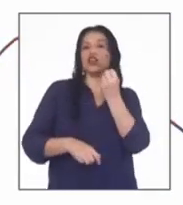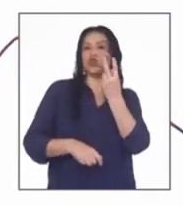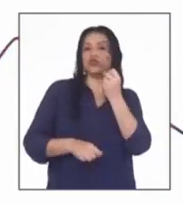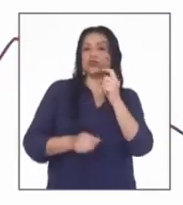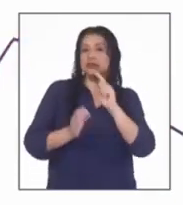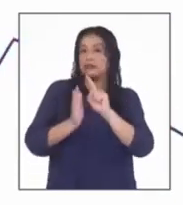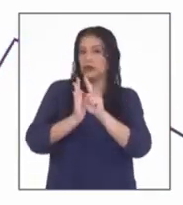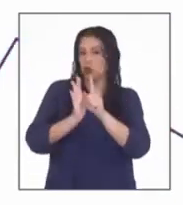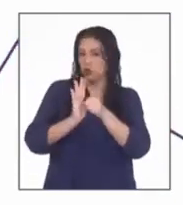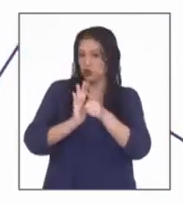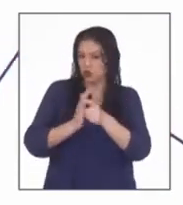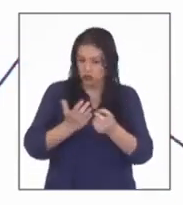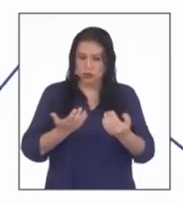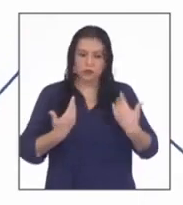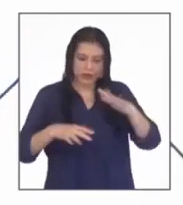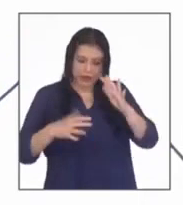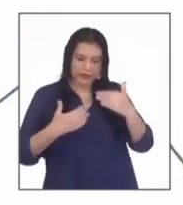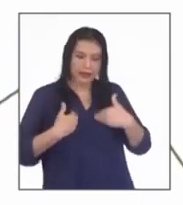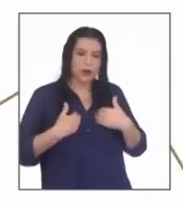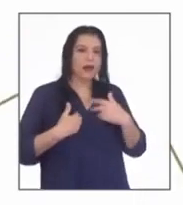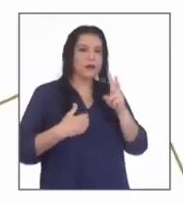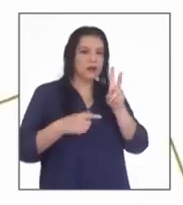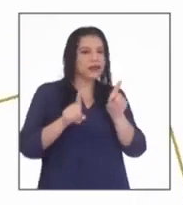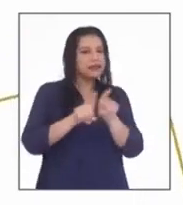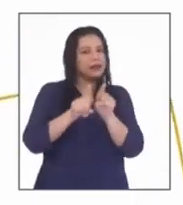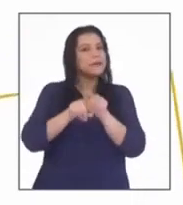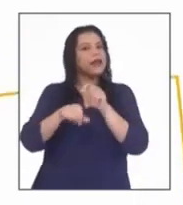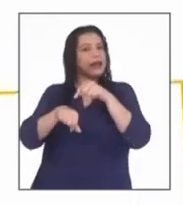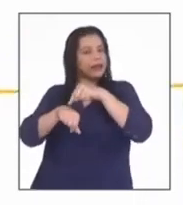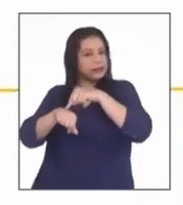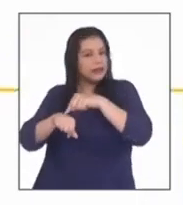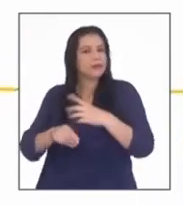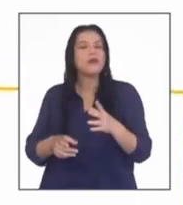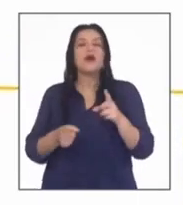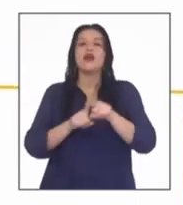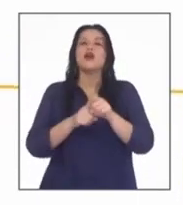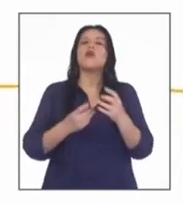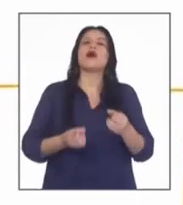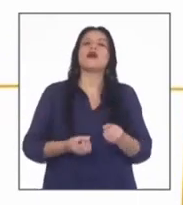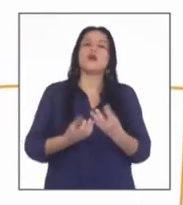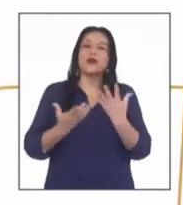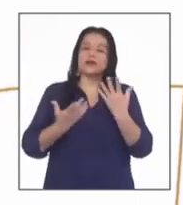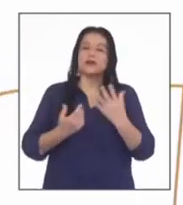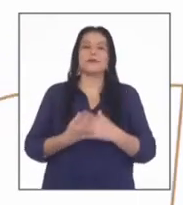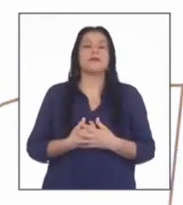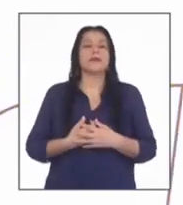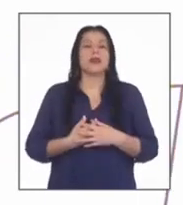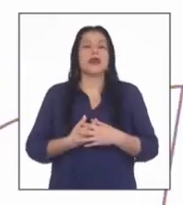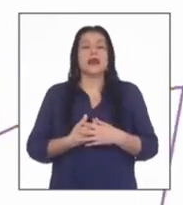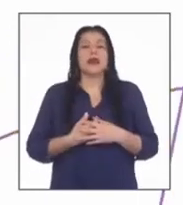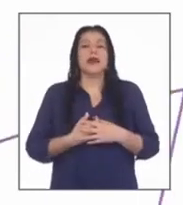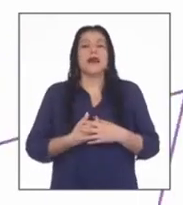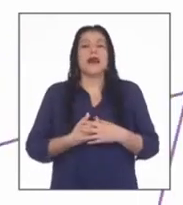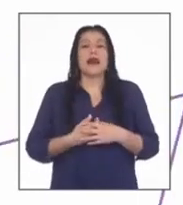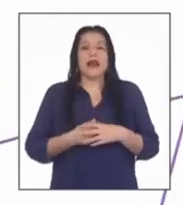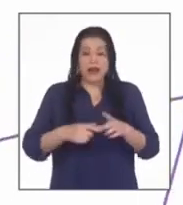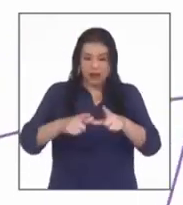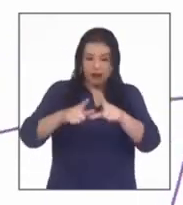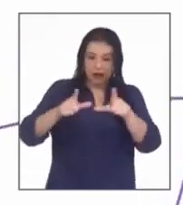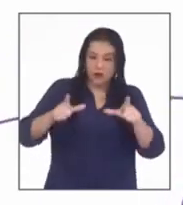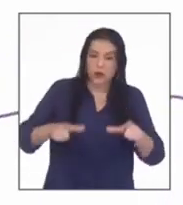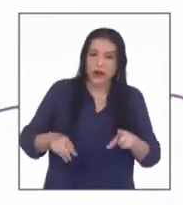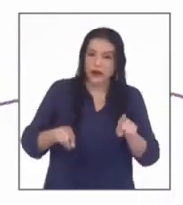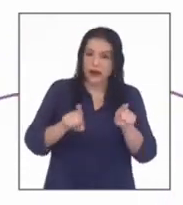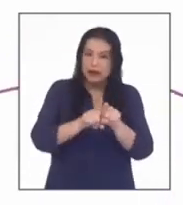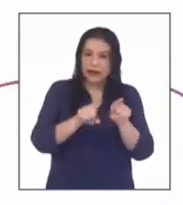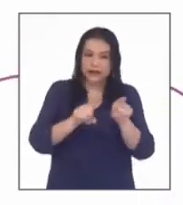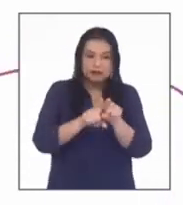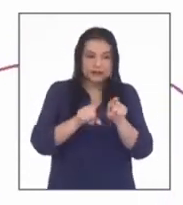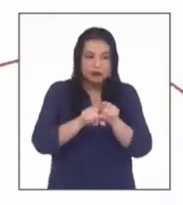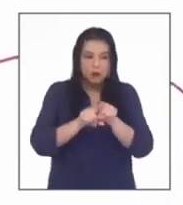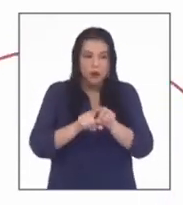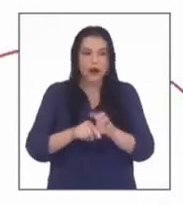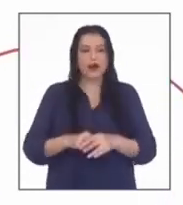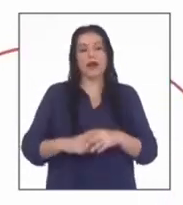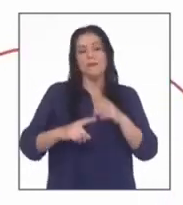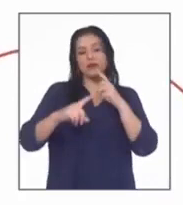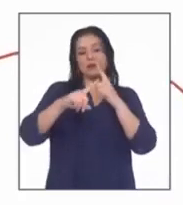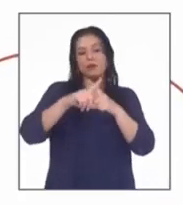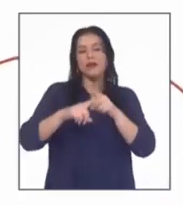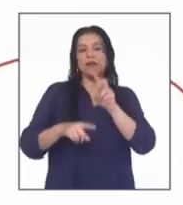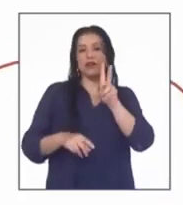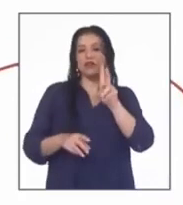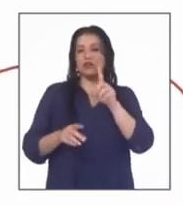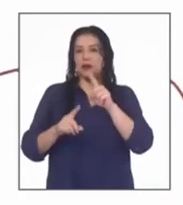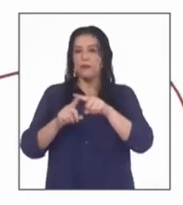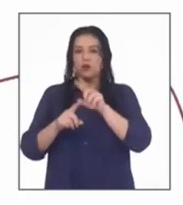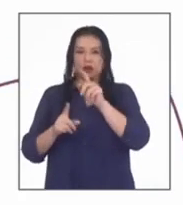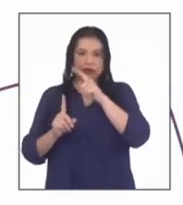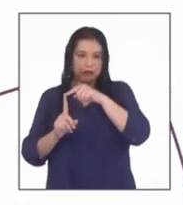la velocidad y el tiempo, despejo el espacio en la fórmula de la velocidad. Tendría entonces que el espacio es igual al producto de la velocidad por el